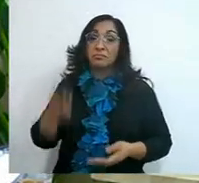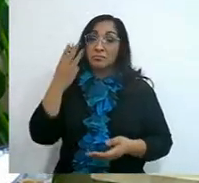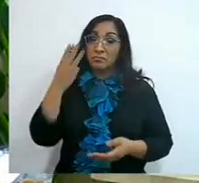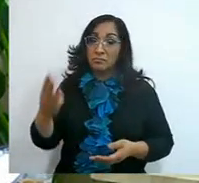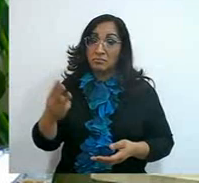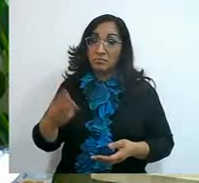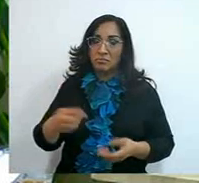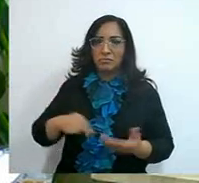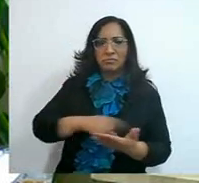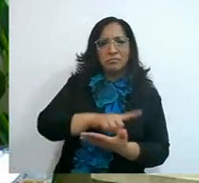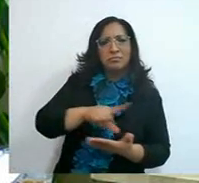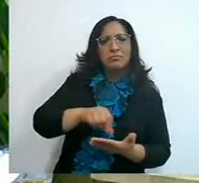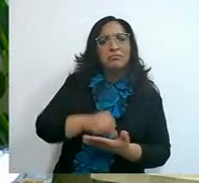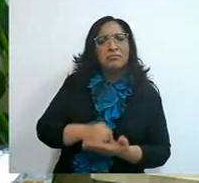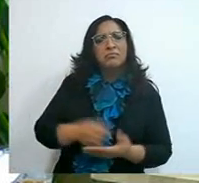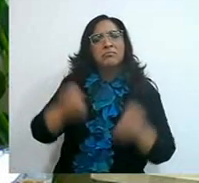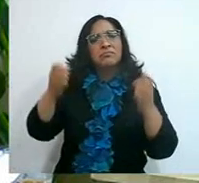dimensión?